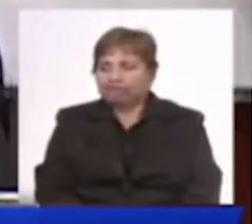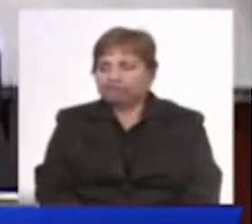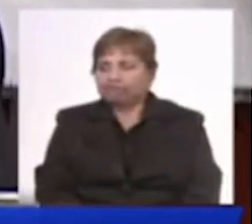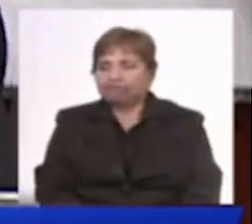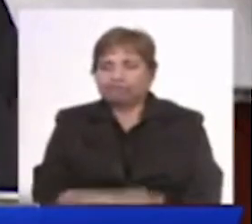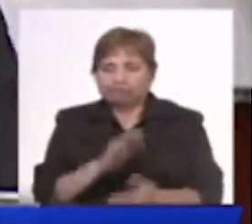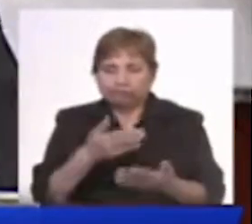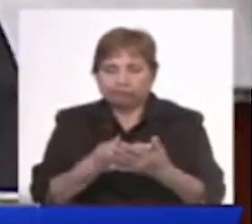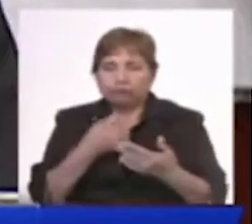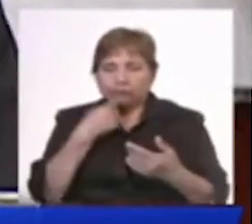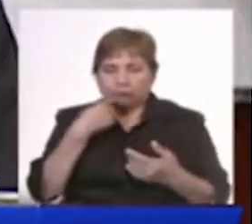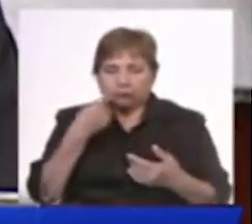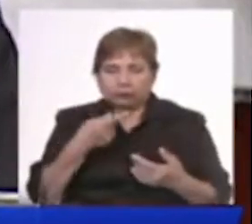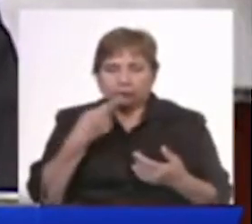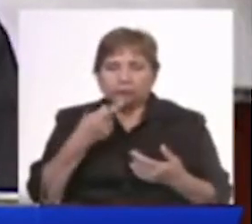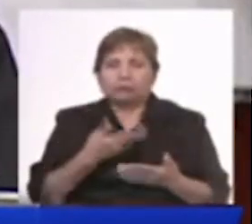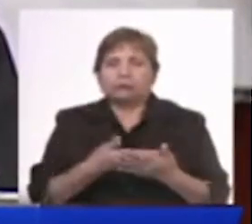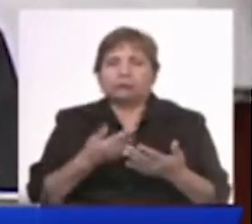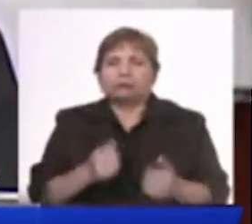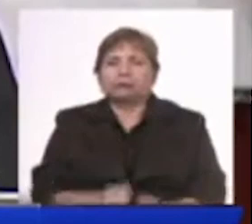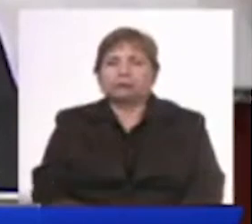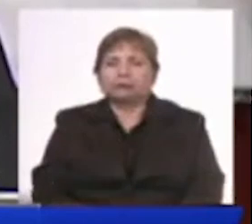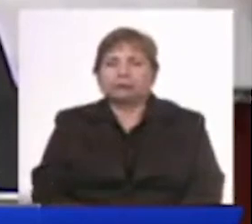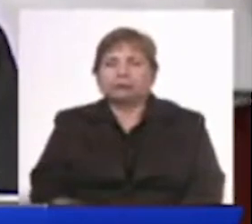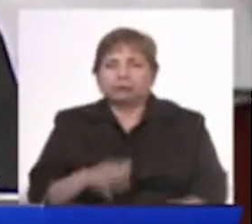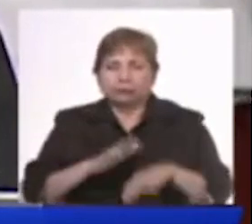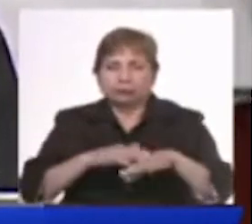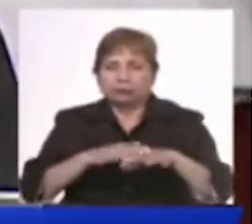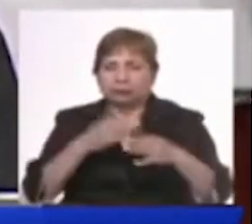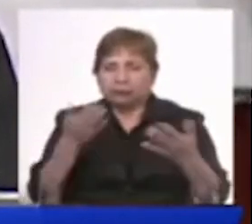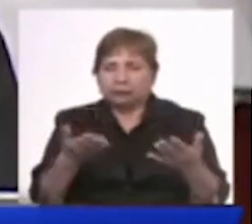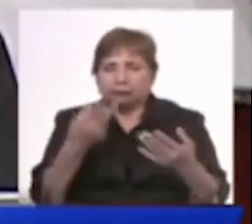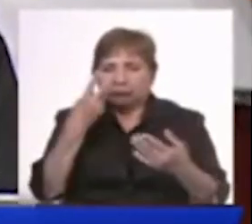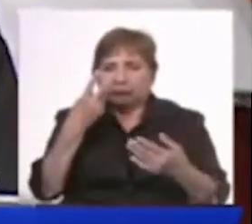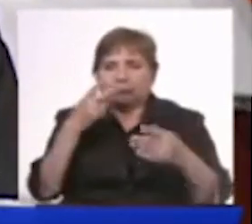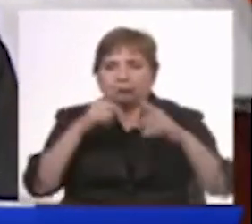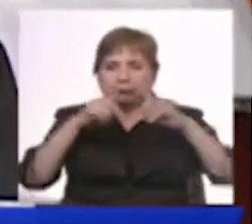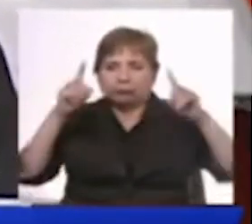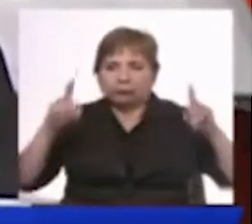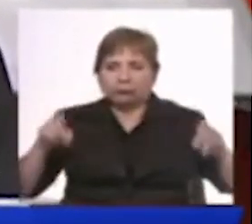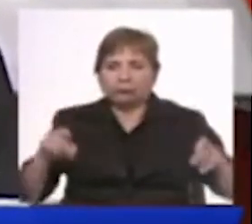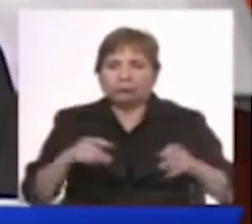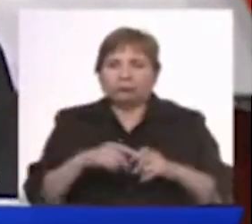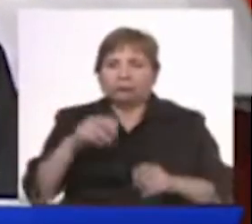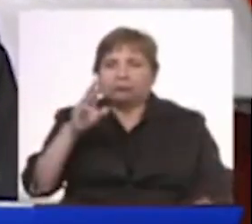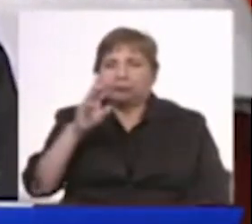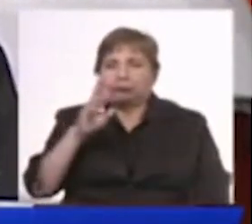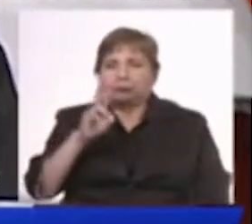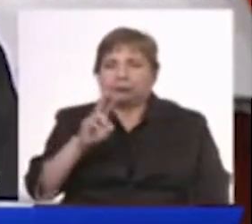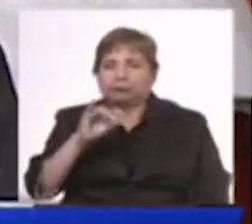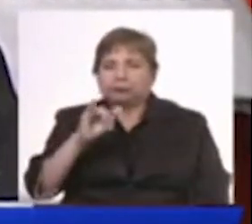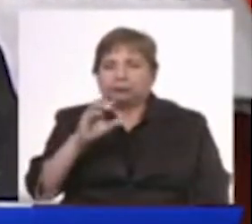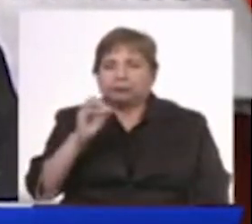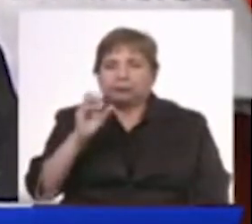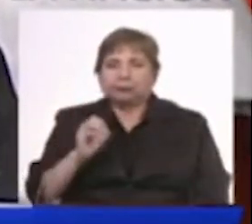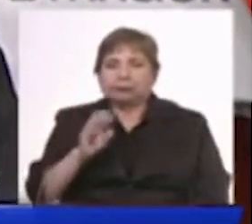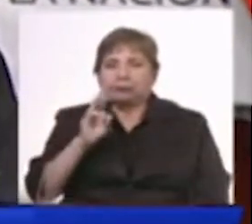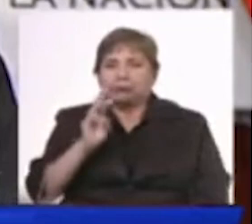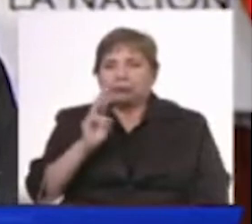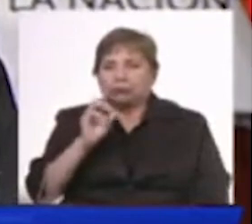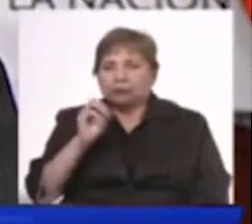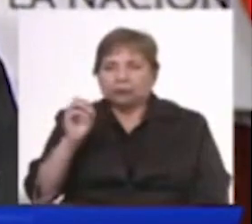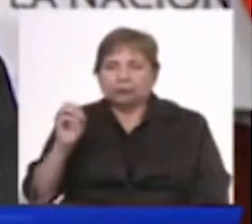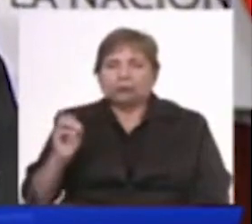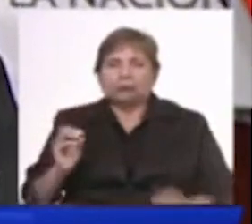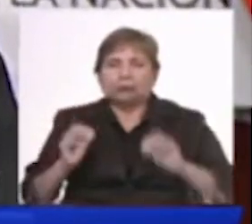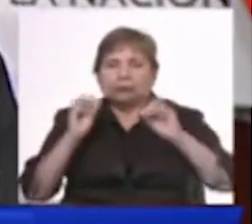Es todo cuanto yo podría decir respecto a estas dos pantallas Video Ball instaladas en la sala